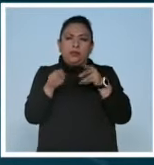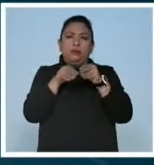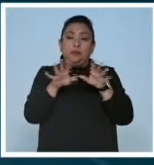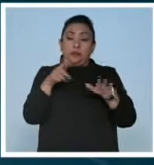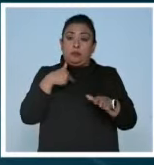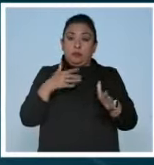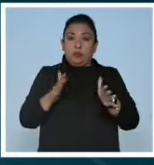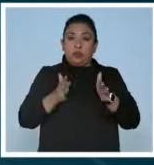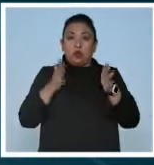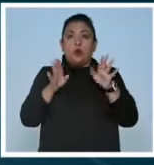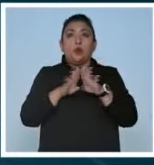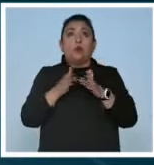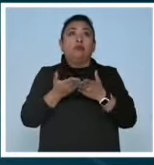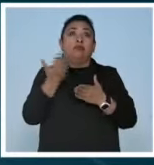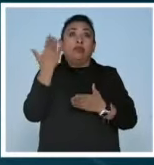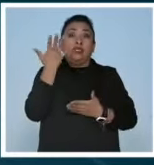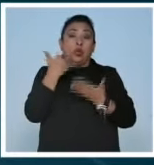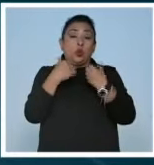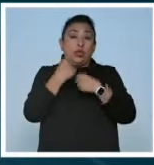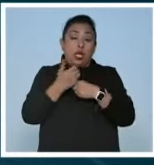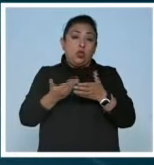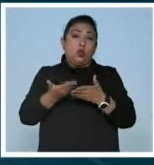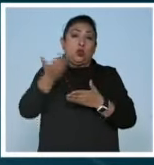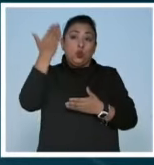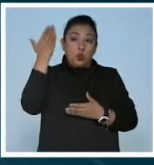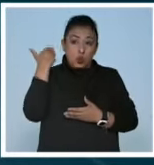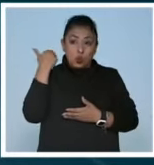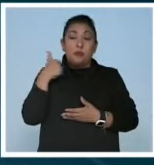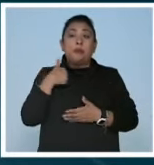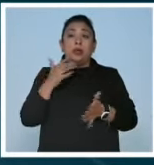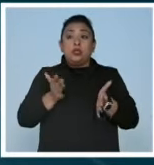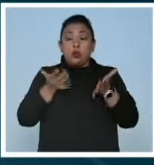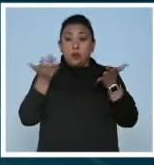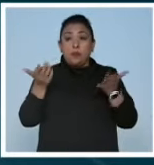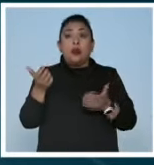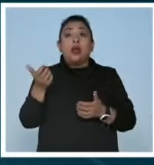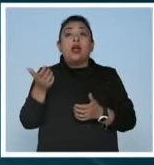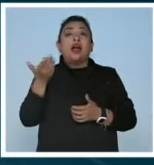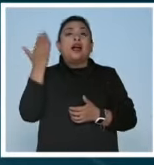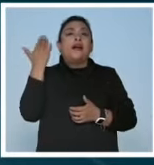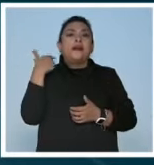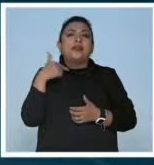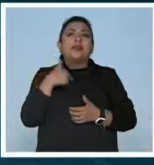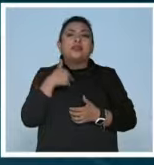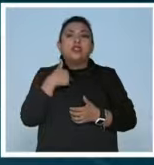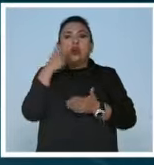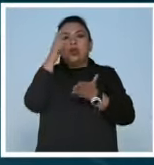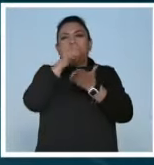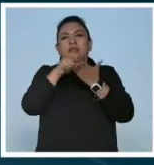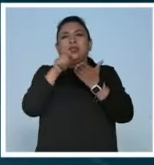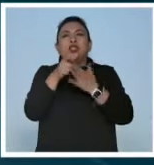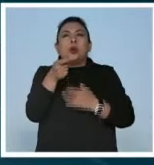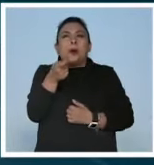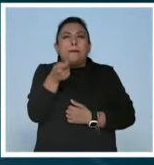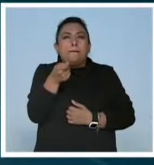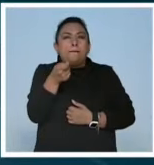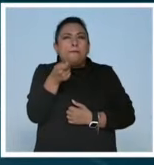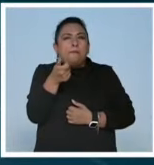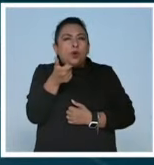asombra mucho, eso fue hace más de 50 años, me asombra mucho que antes era una escritora poco